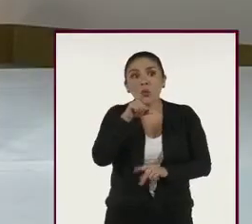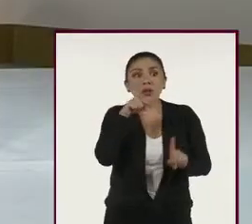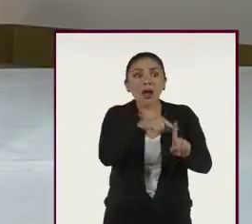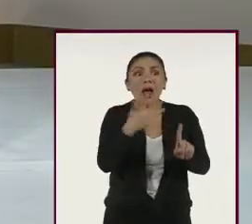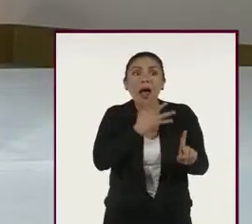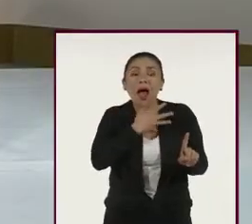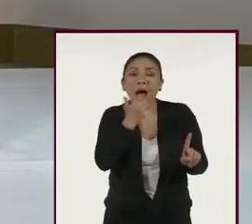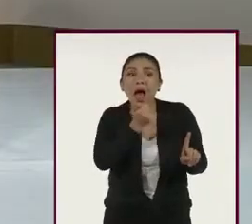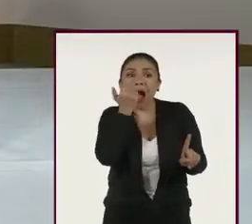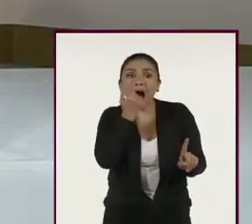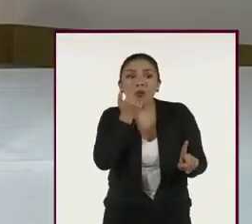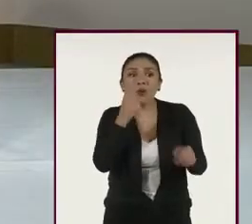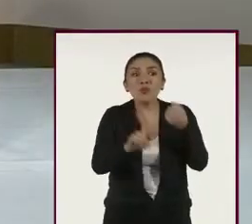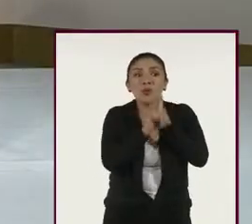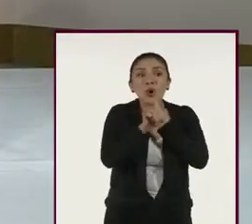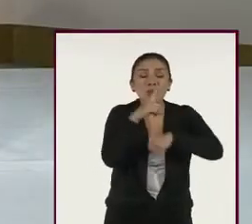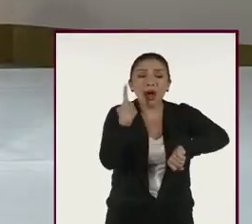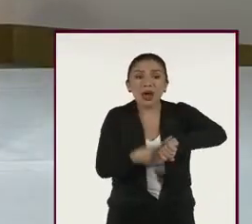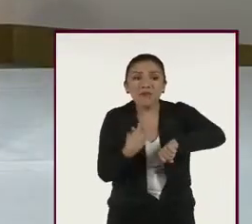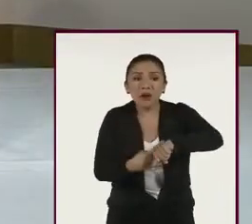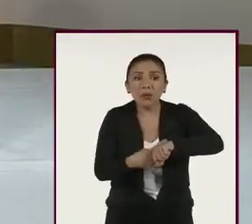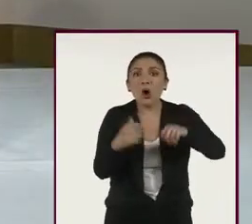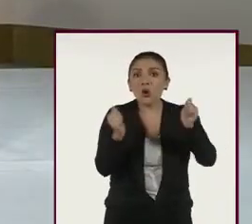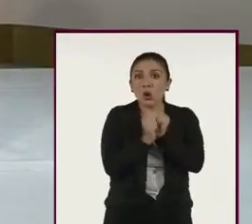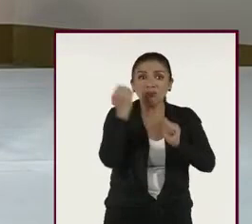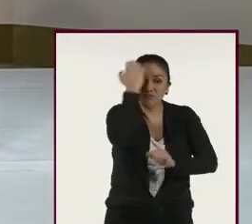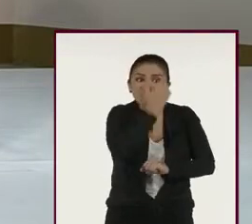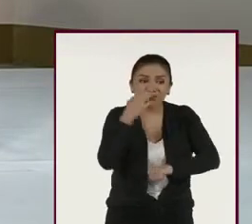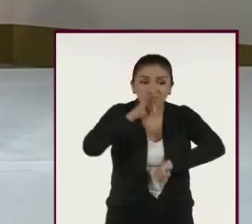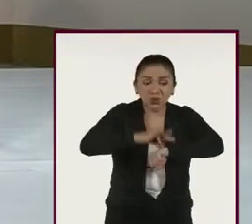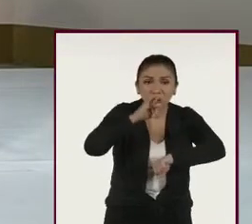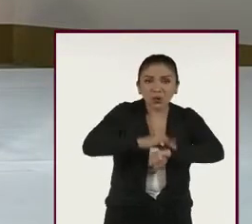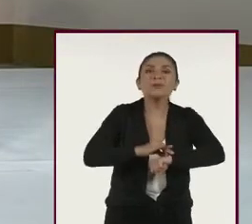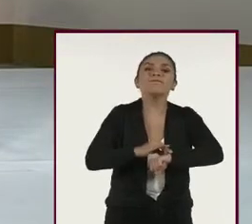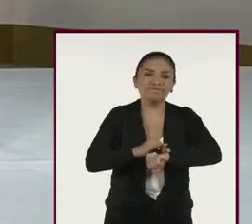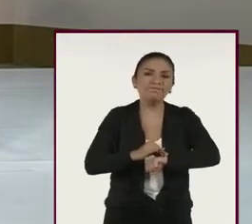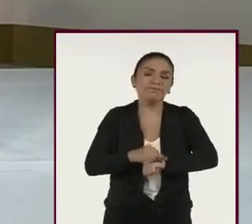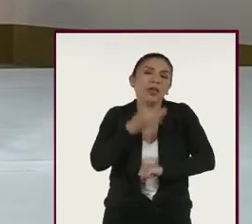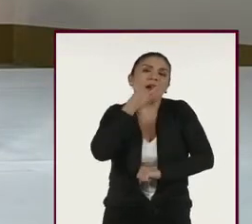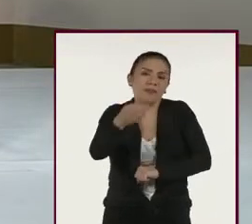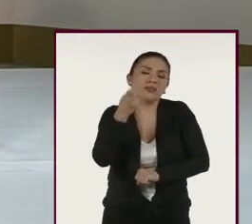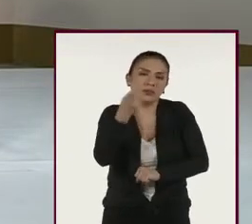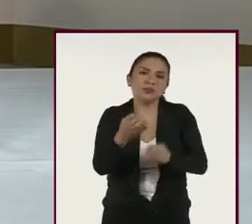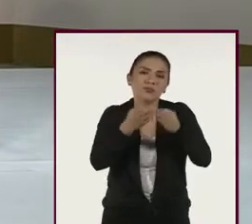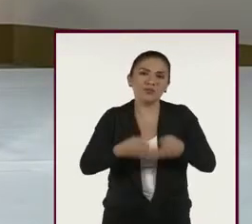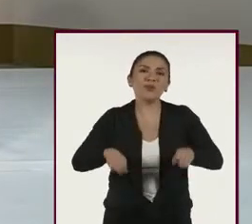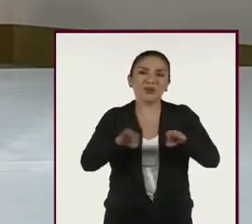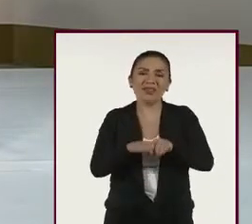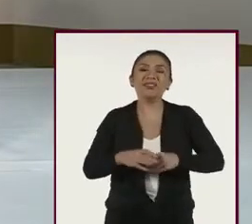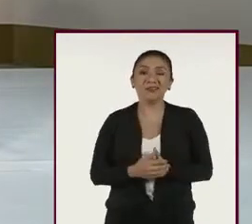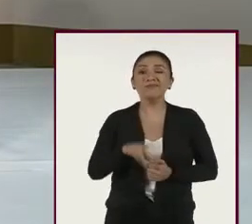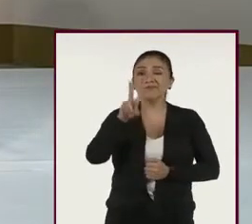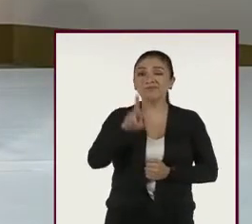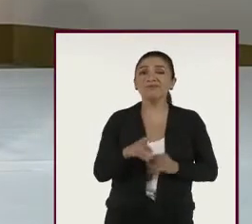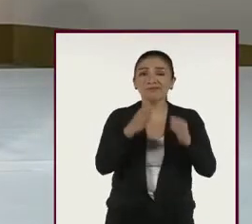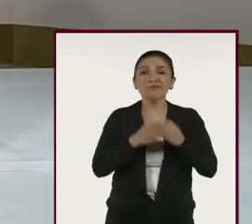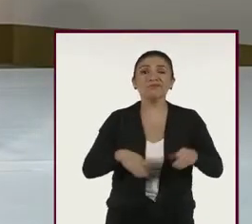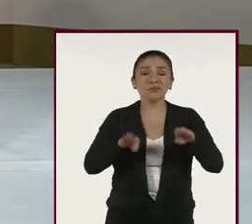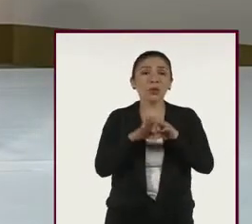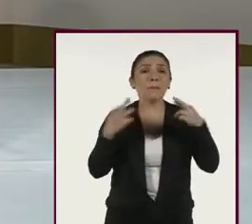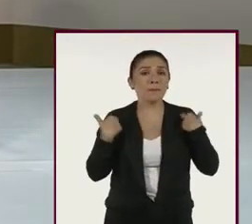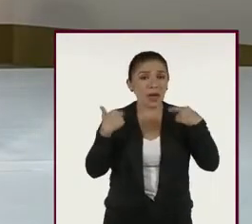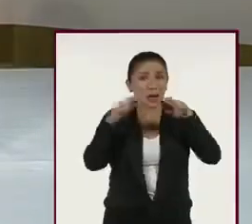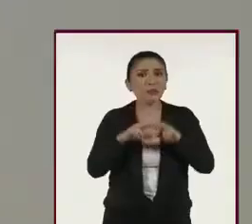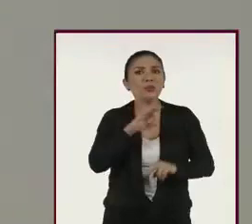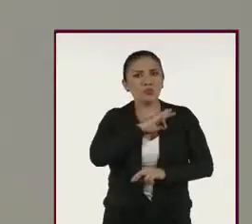alguna observación médica o bajo algún diagnóstico o están llevando tratamiento, doctora. Sí, es muy importante que los